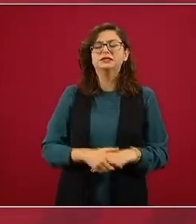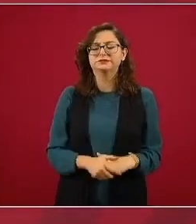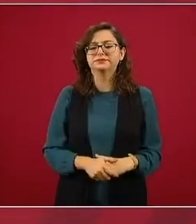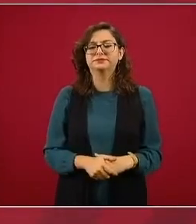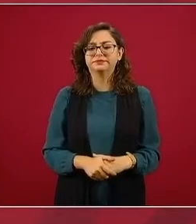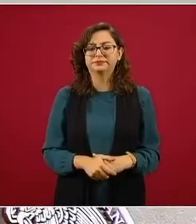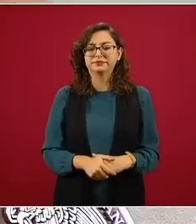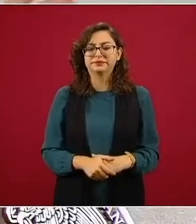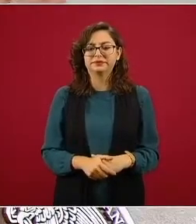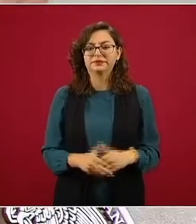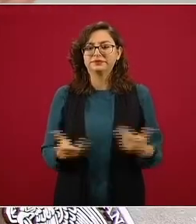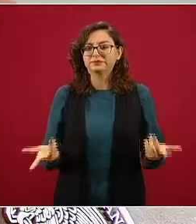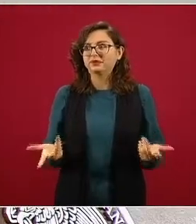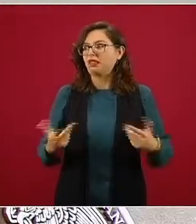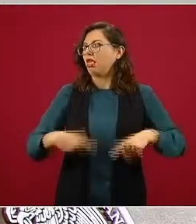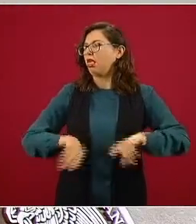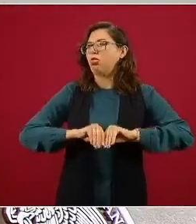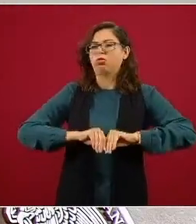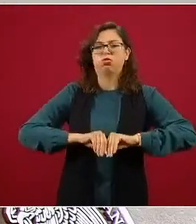un escándalo por eso.